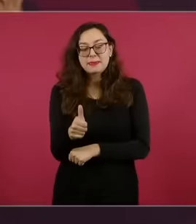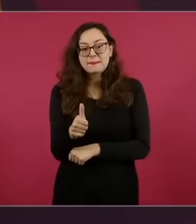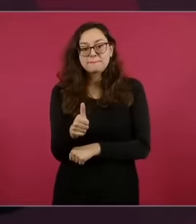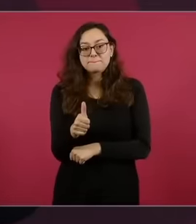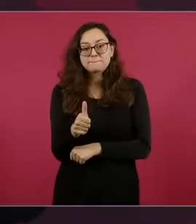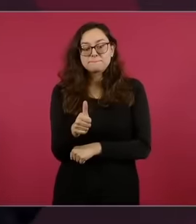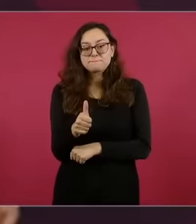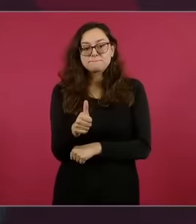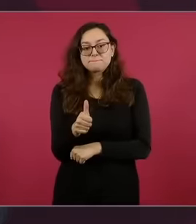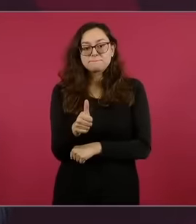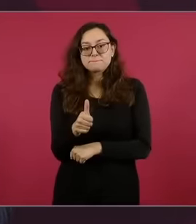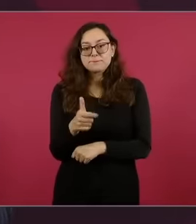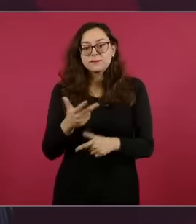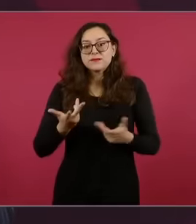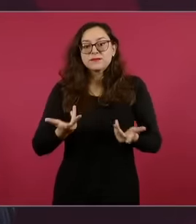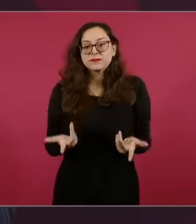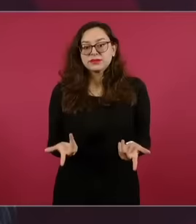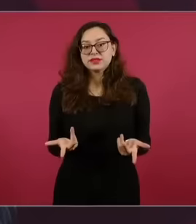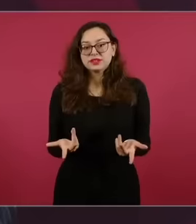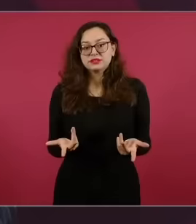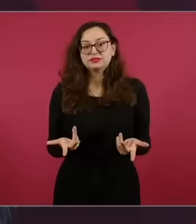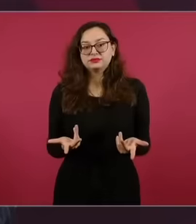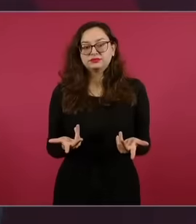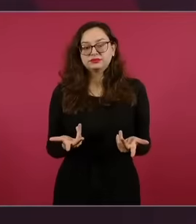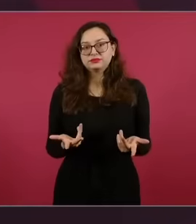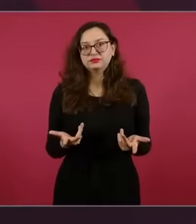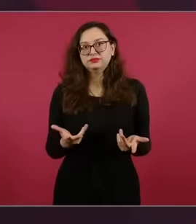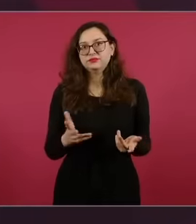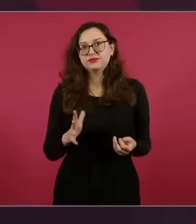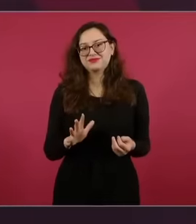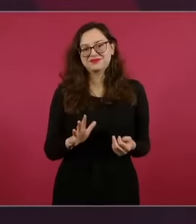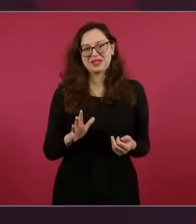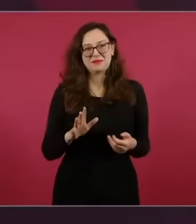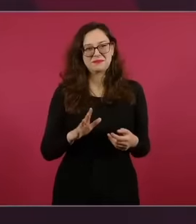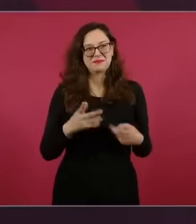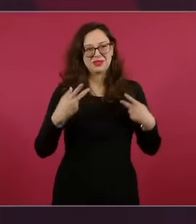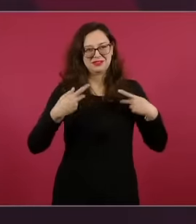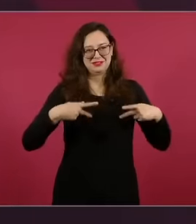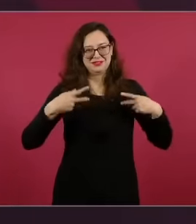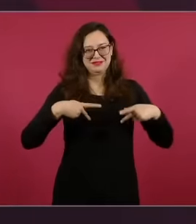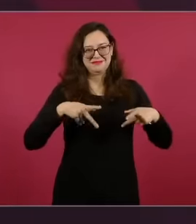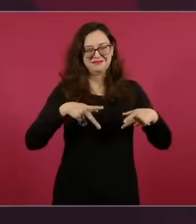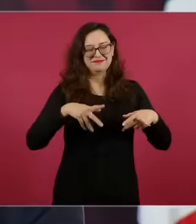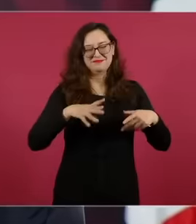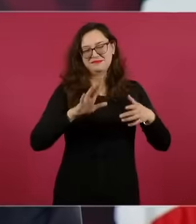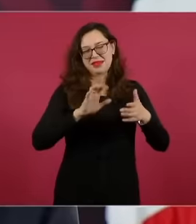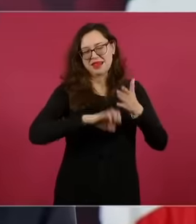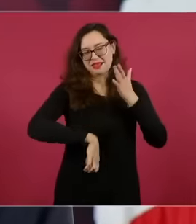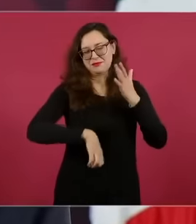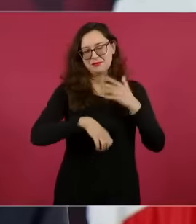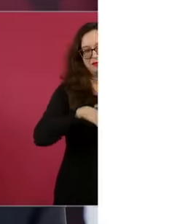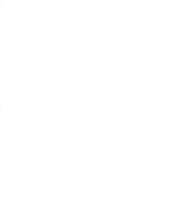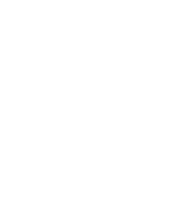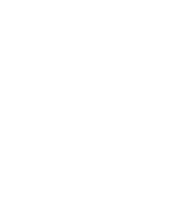Es como cuando se expone uno al sol y no tiene uno protector.